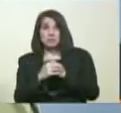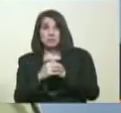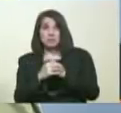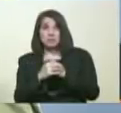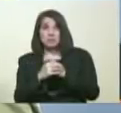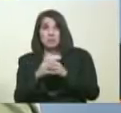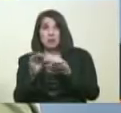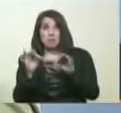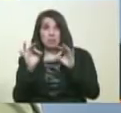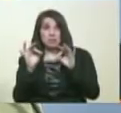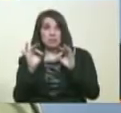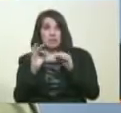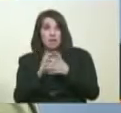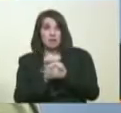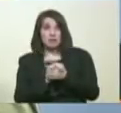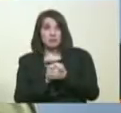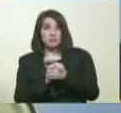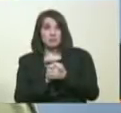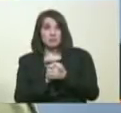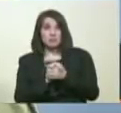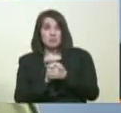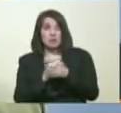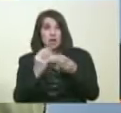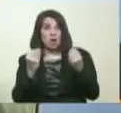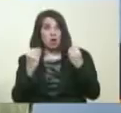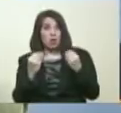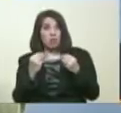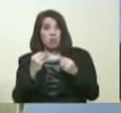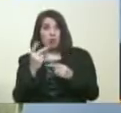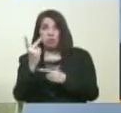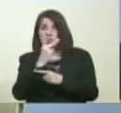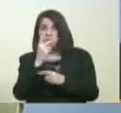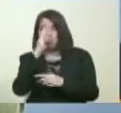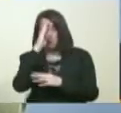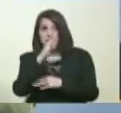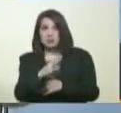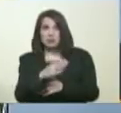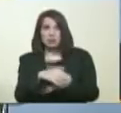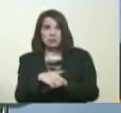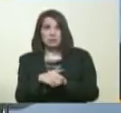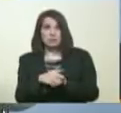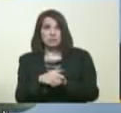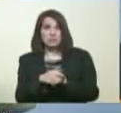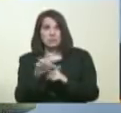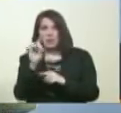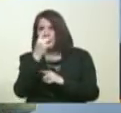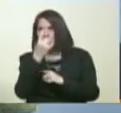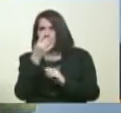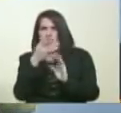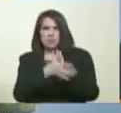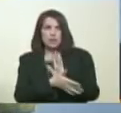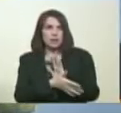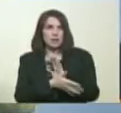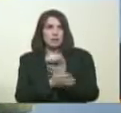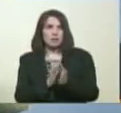muy especial. Vamos en varias direcciones. La primera dirección,